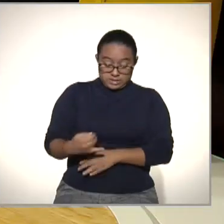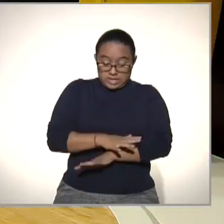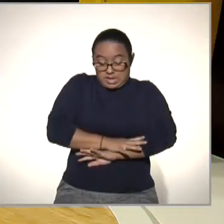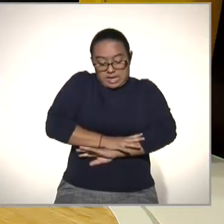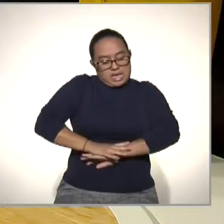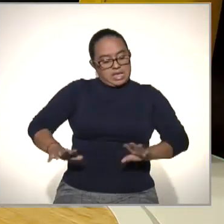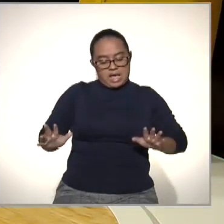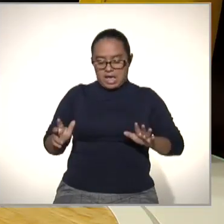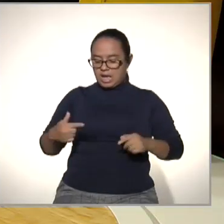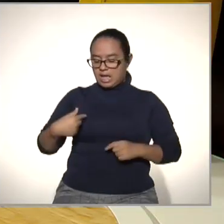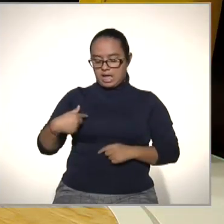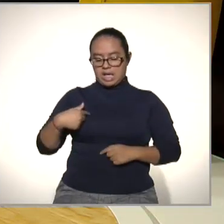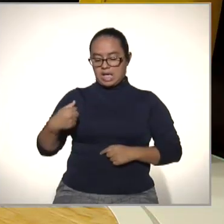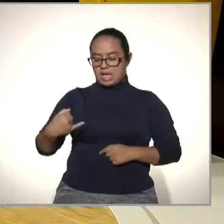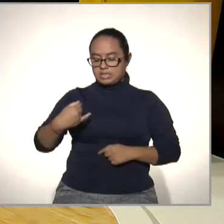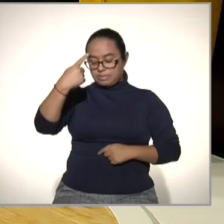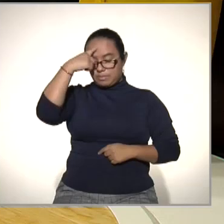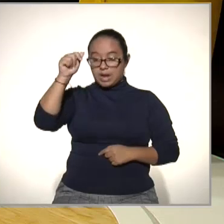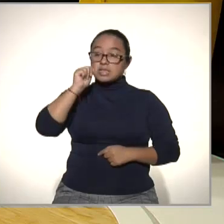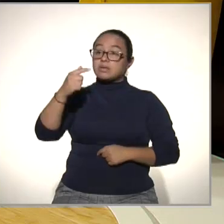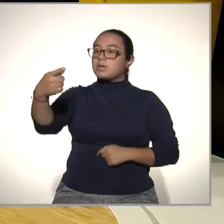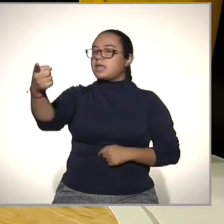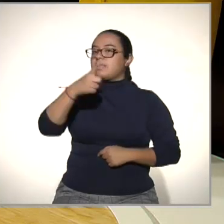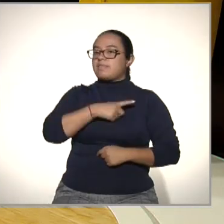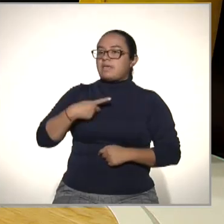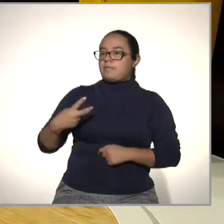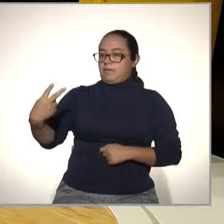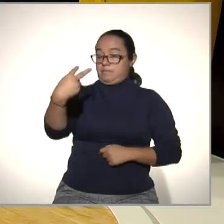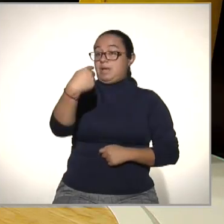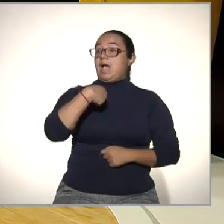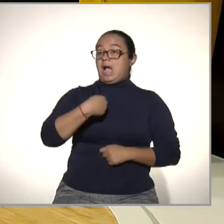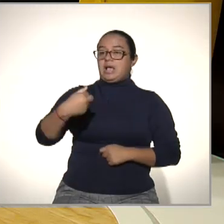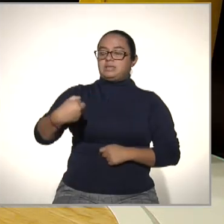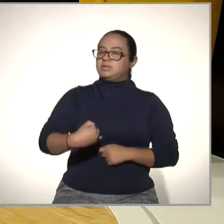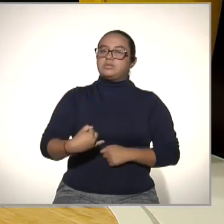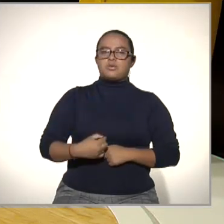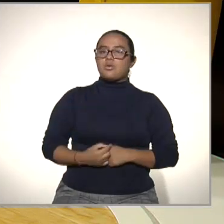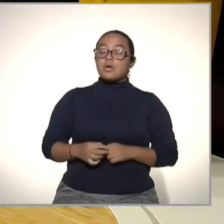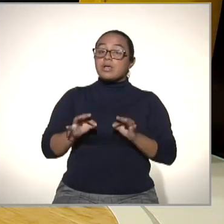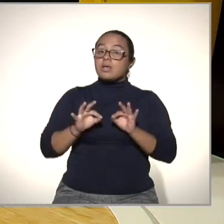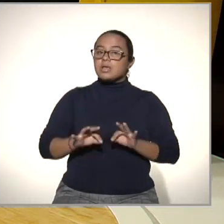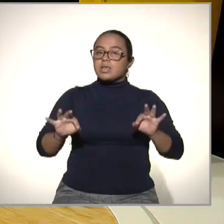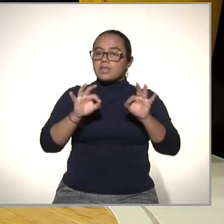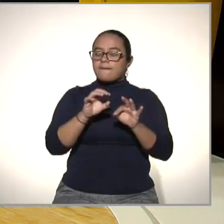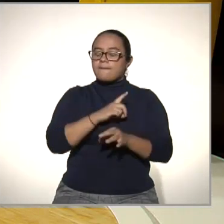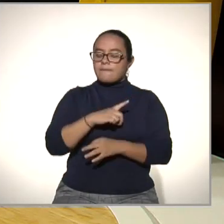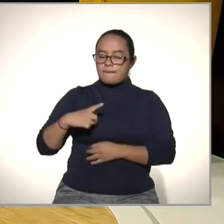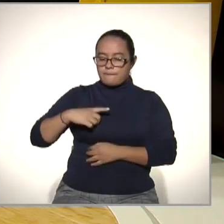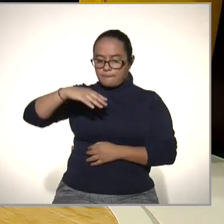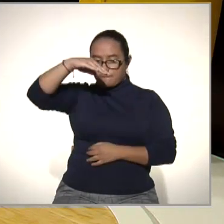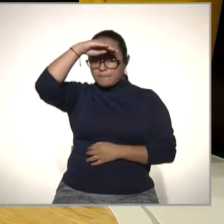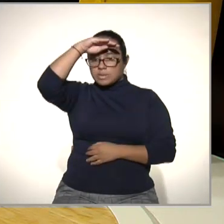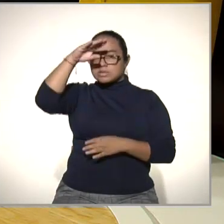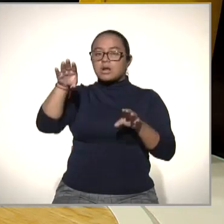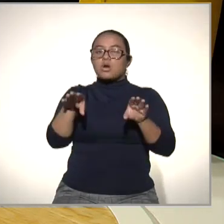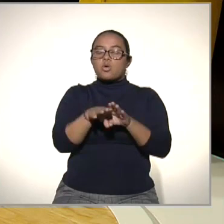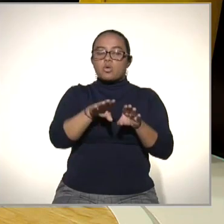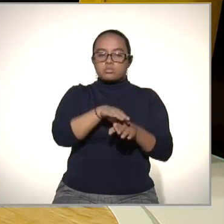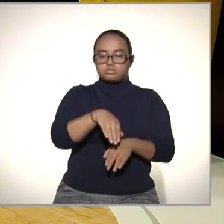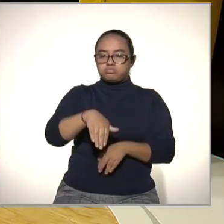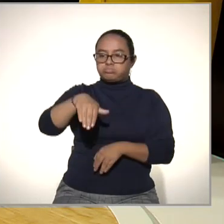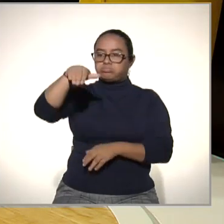lo que una se reconoce y quiere que la reconozcan. Lo importante creo que es considerar entonces cómo nos vamos haciendo de una